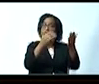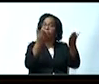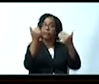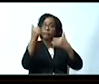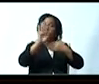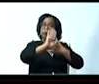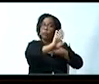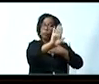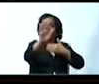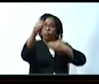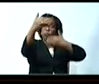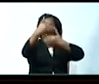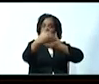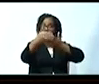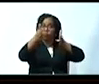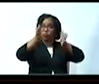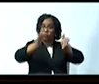curules.